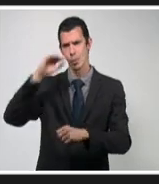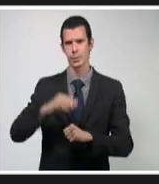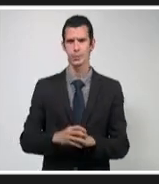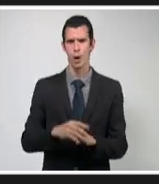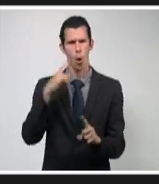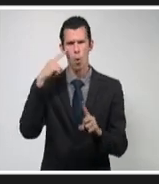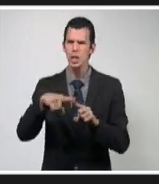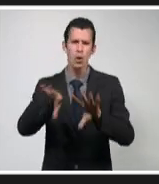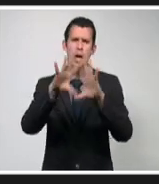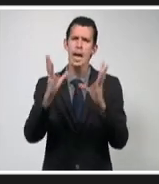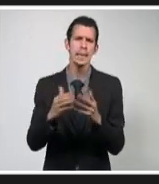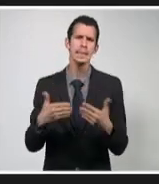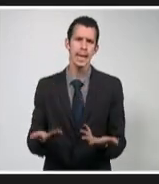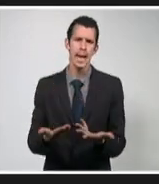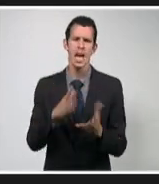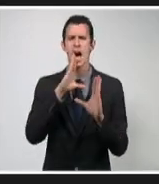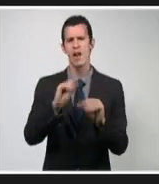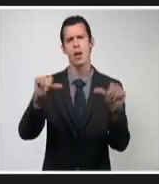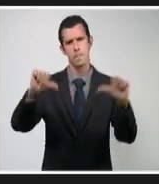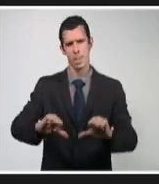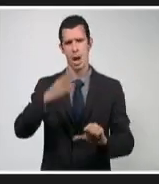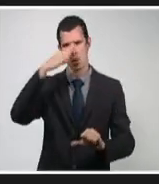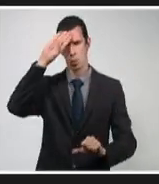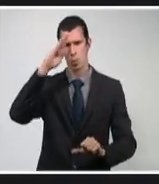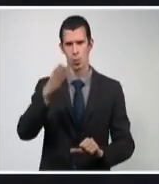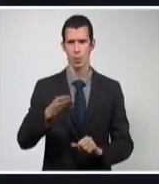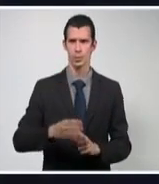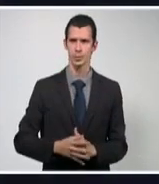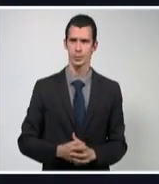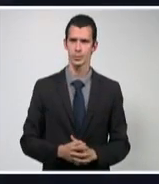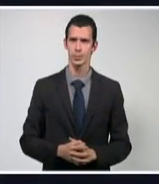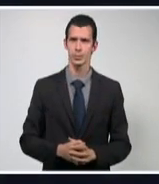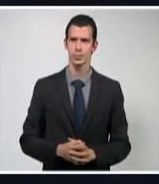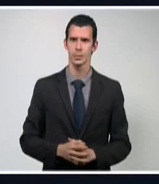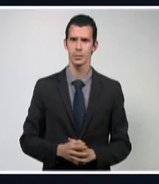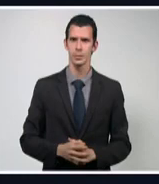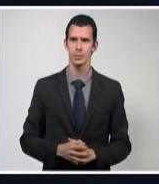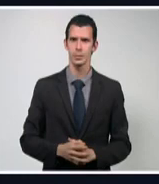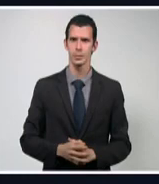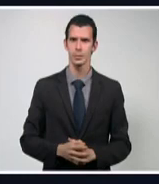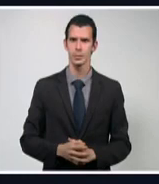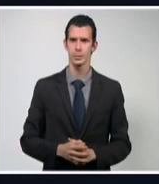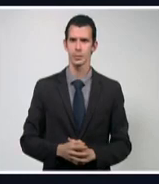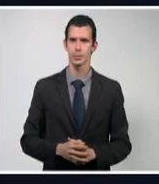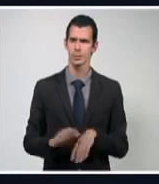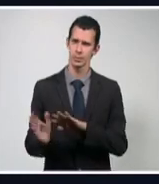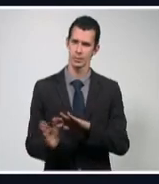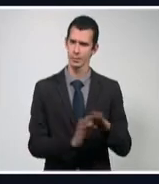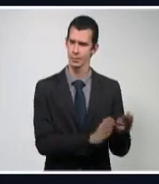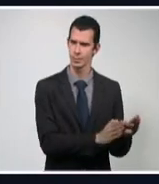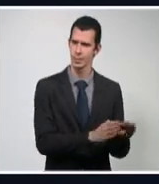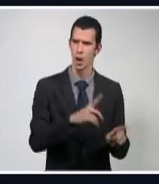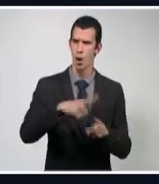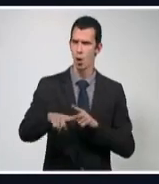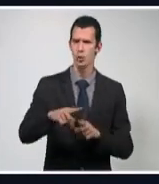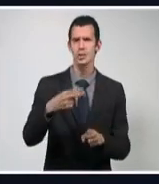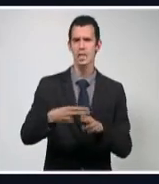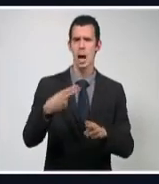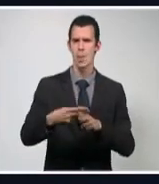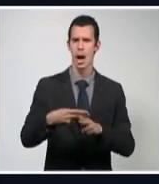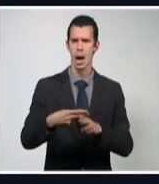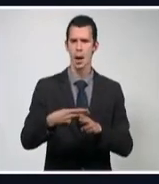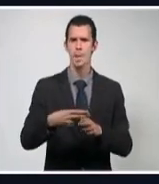también en esa imagen. Periodismo de Barrio entre los presentes para contar la historia, para protagonizar además esa demanda a